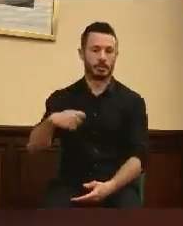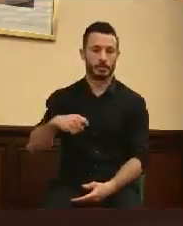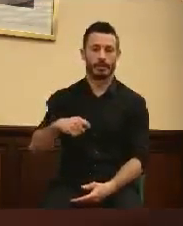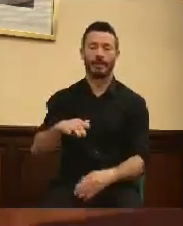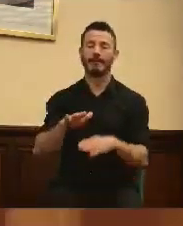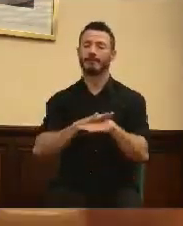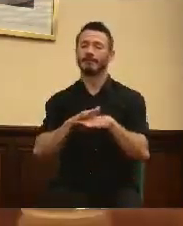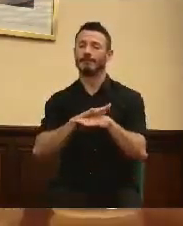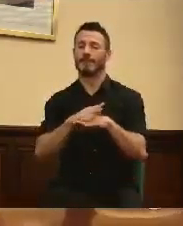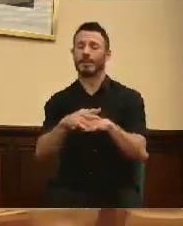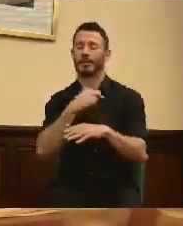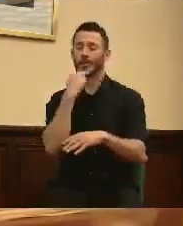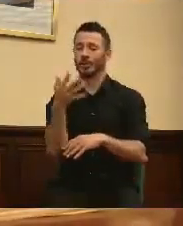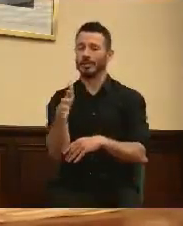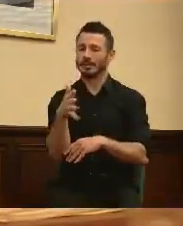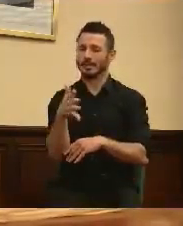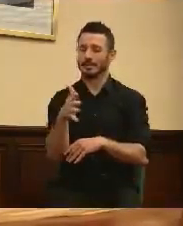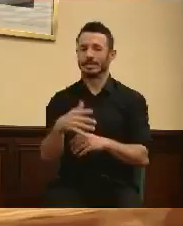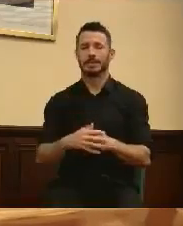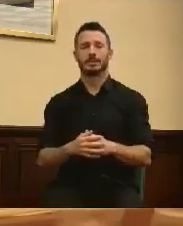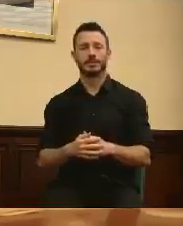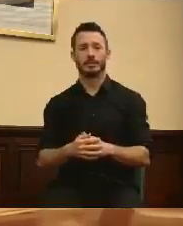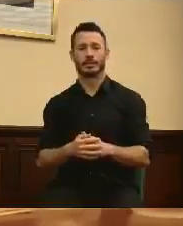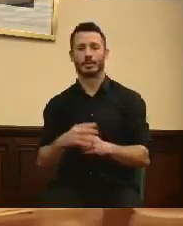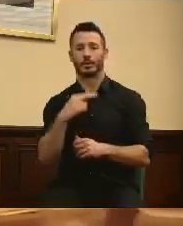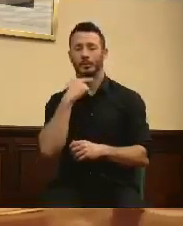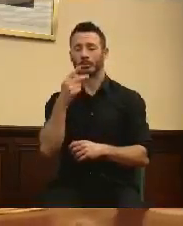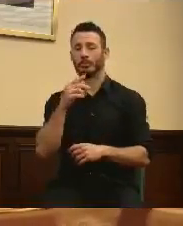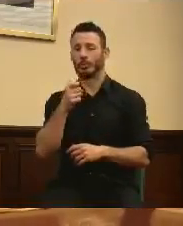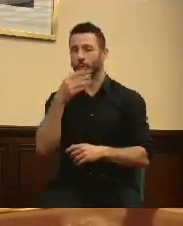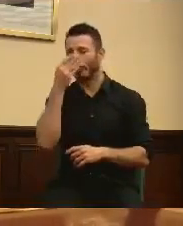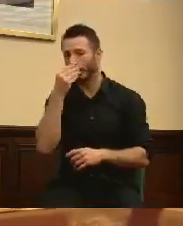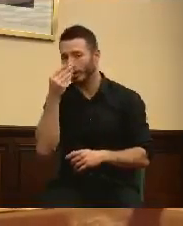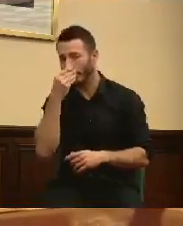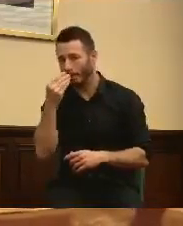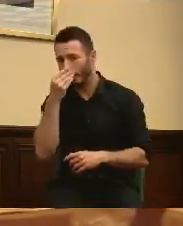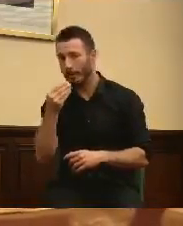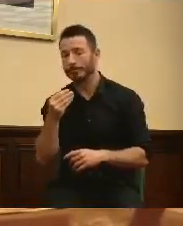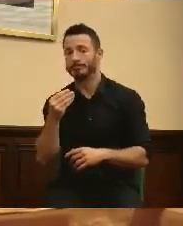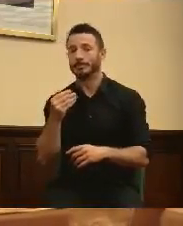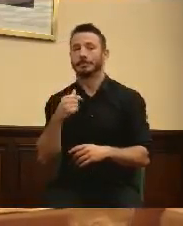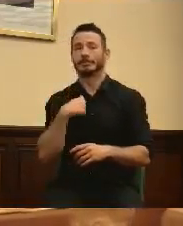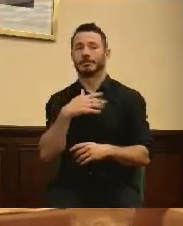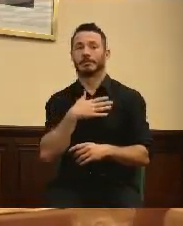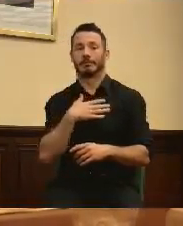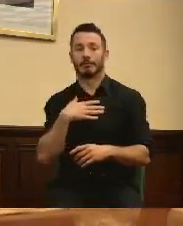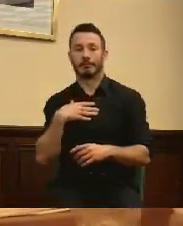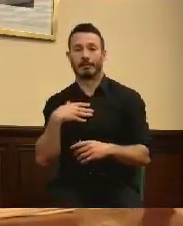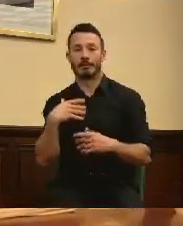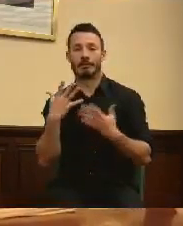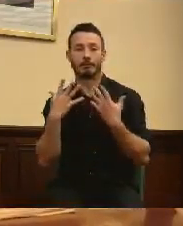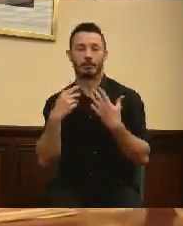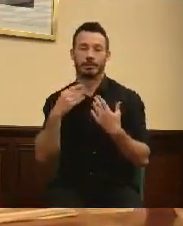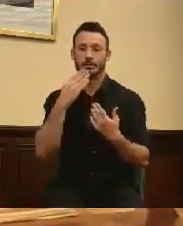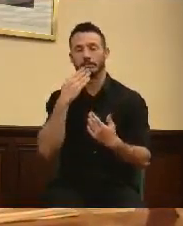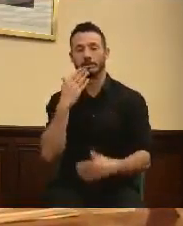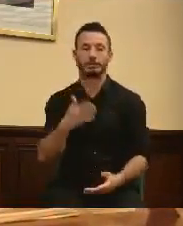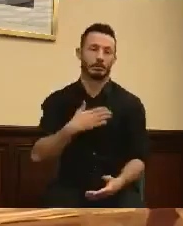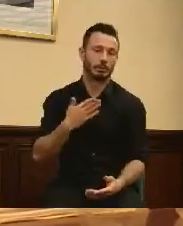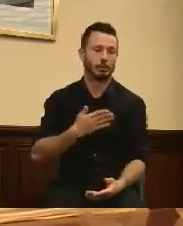Disculpadme la voz, que hoy tengo una voz un poco constipada y lastimera, y no es mi intención ser lastimera cuando